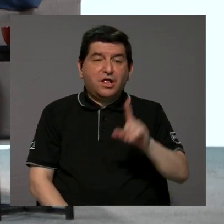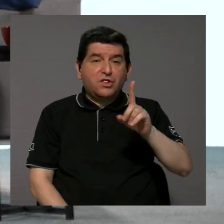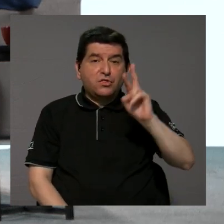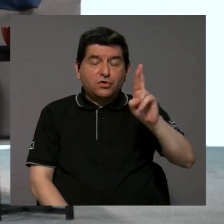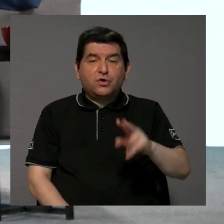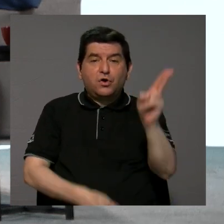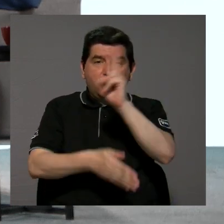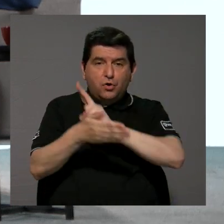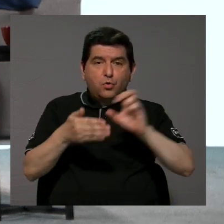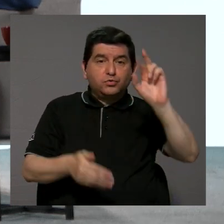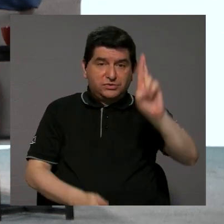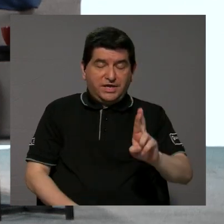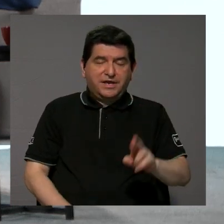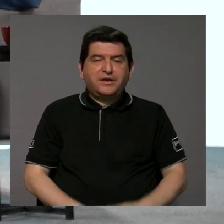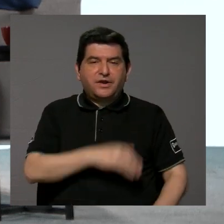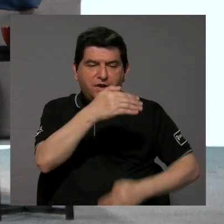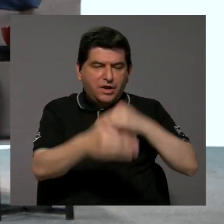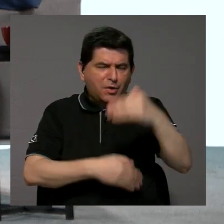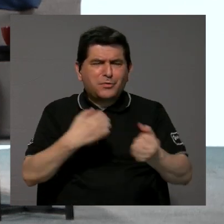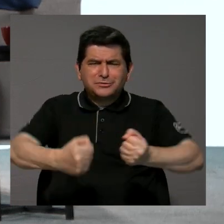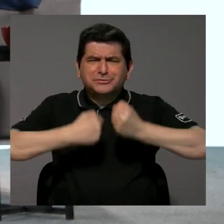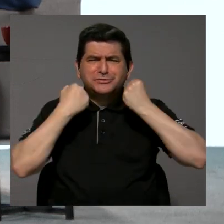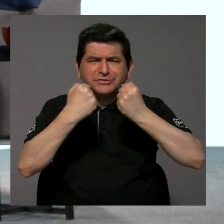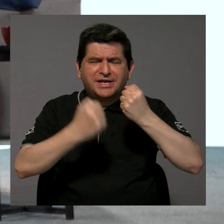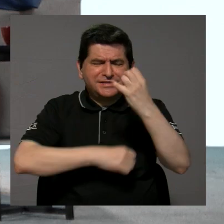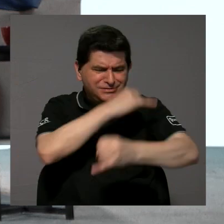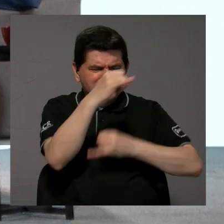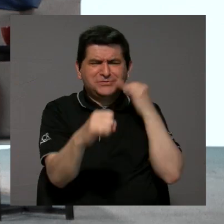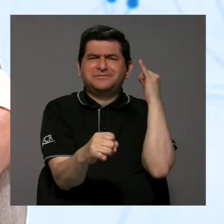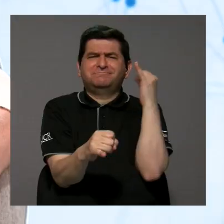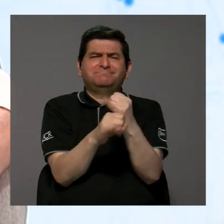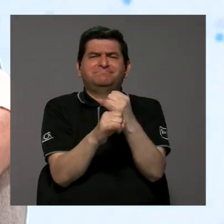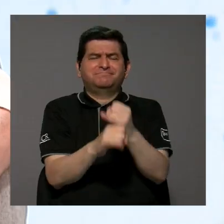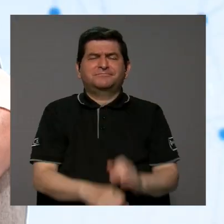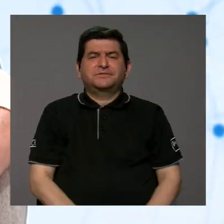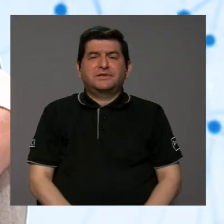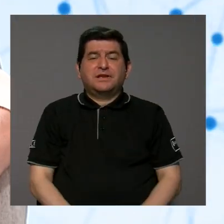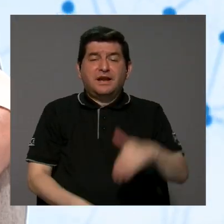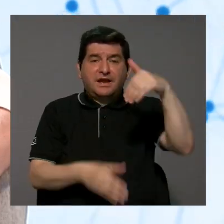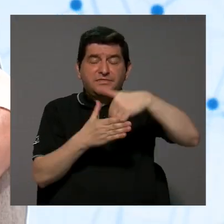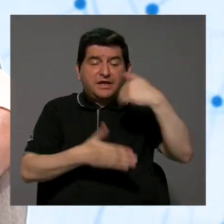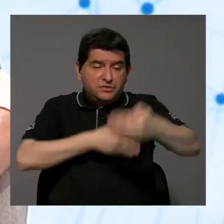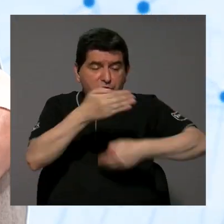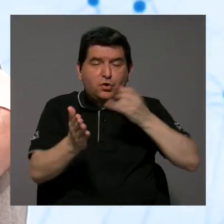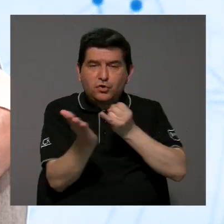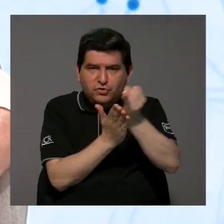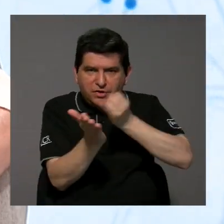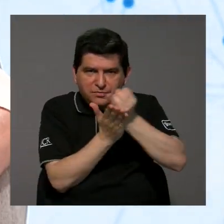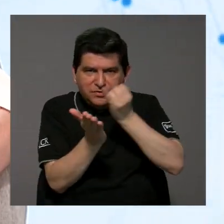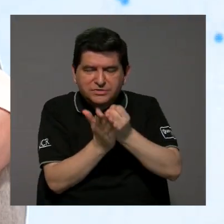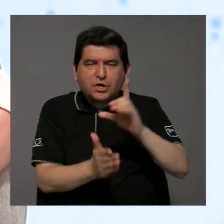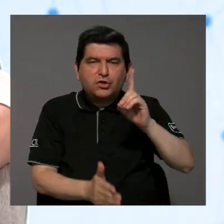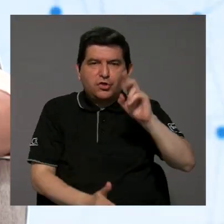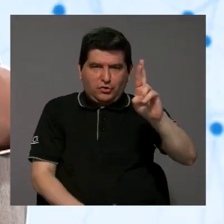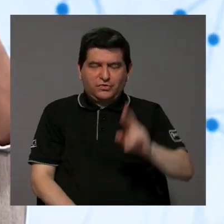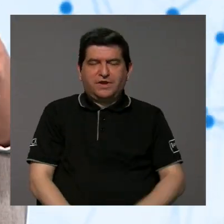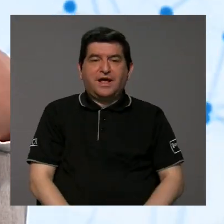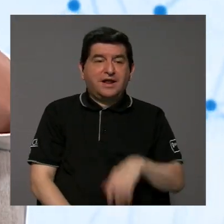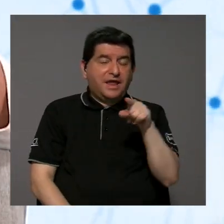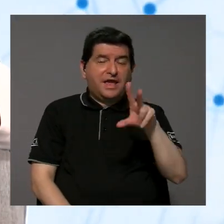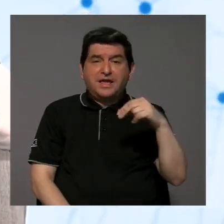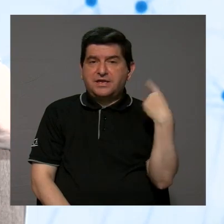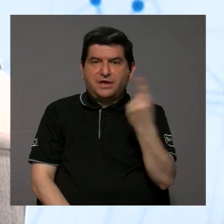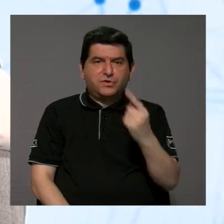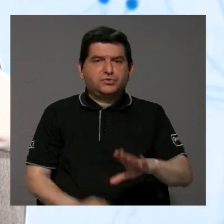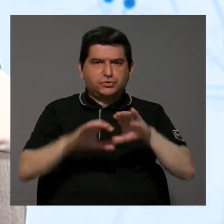de la Universidad de Costa Rica con un proceso intensivo de internacionalización en el marco de su proceso de investigación doctoral, con lo cual ella no solo